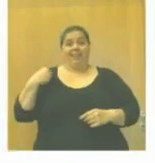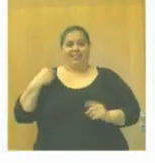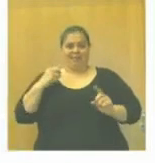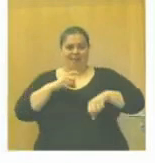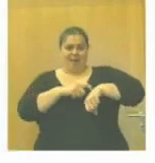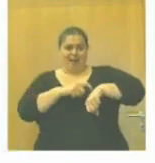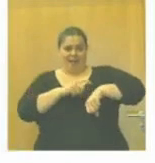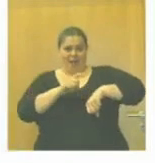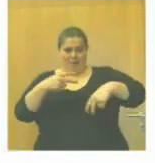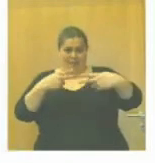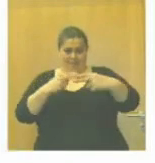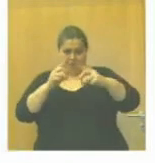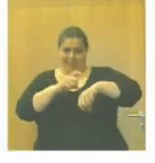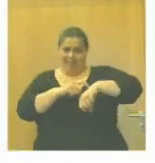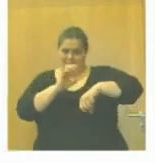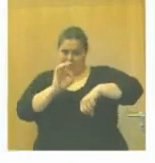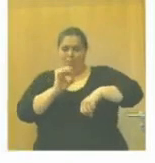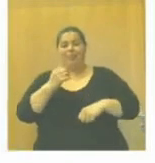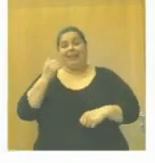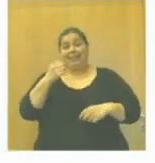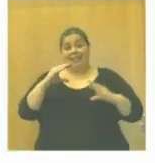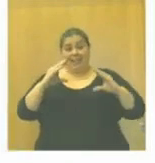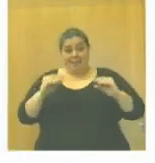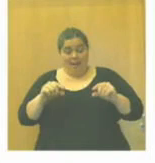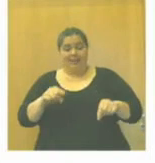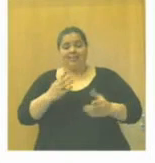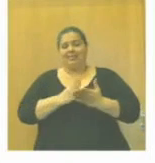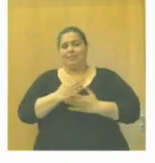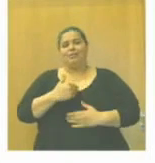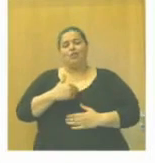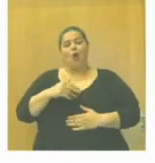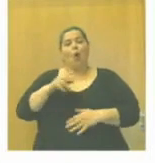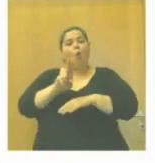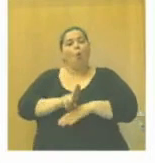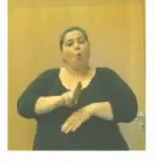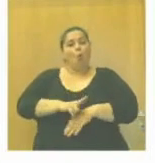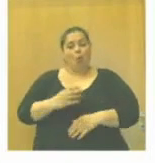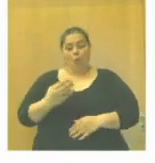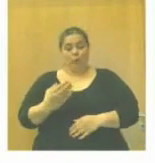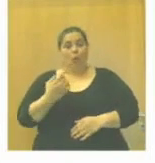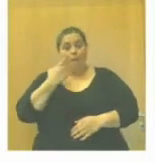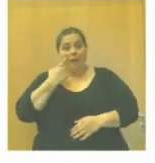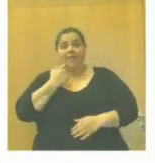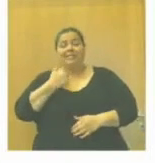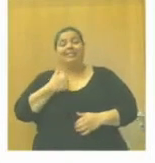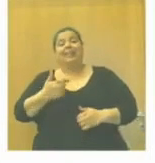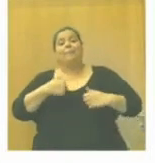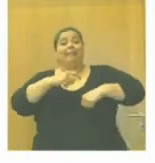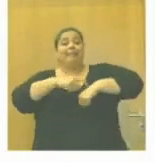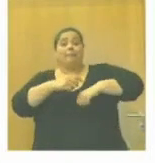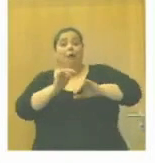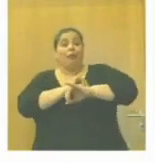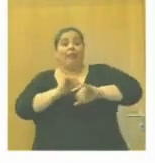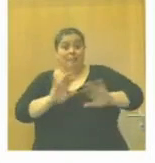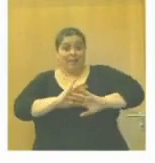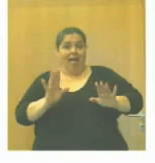reloj, este reloj que se ha parado y que siempre lo uso para decir que mi tiempo se ha terminado, pero hay